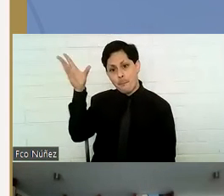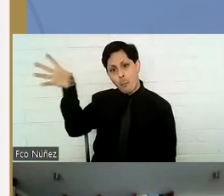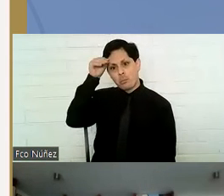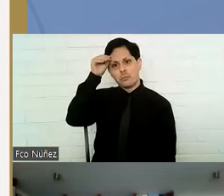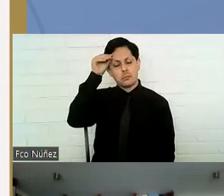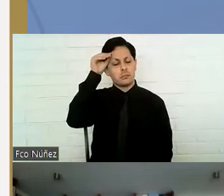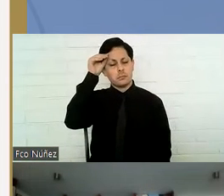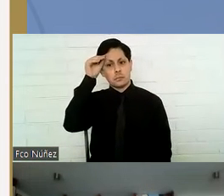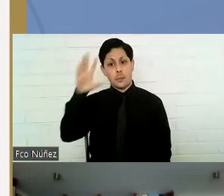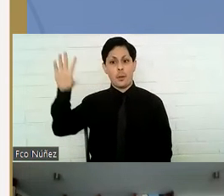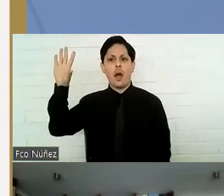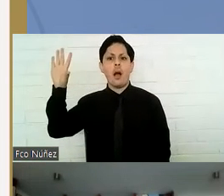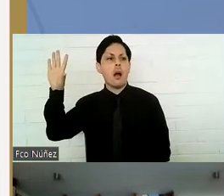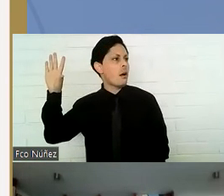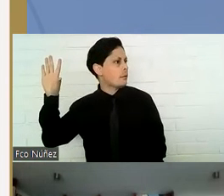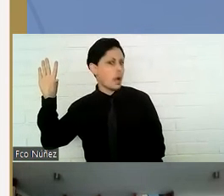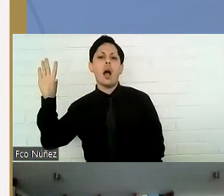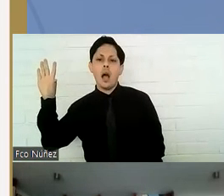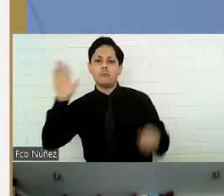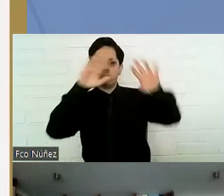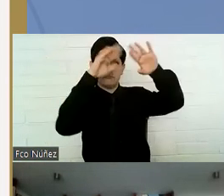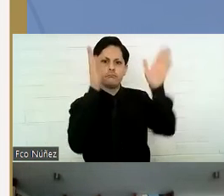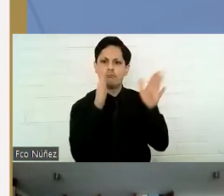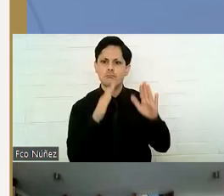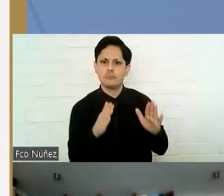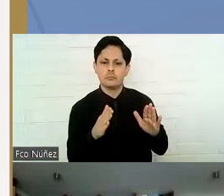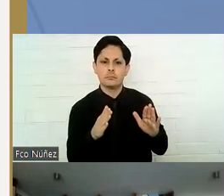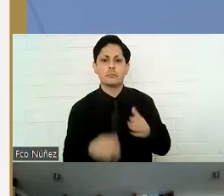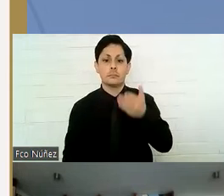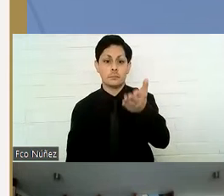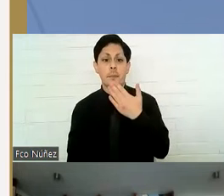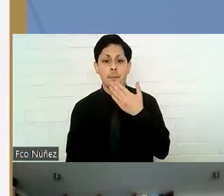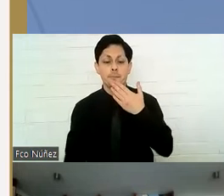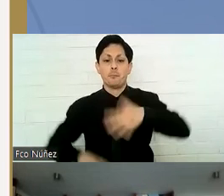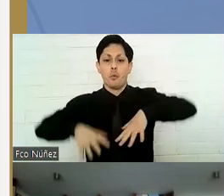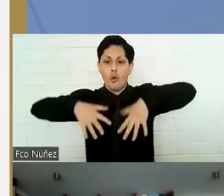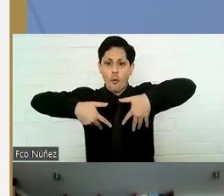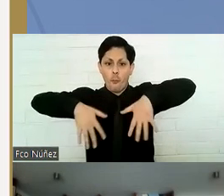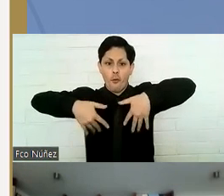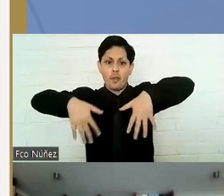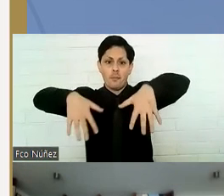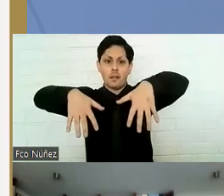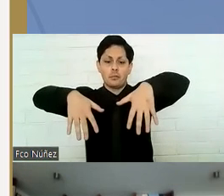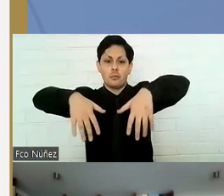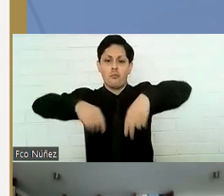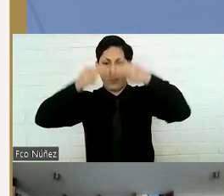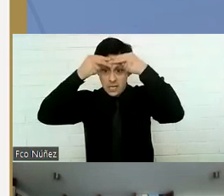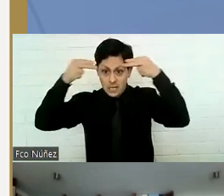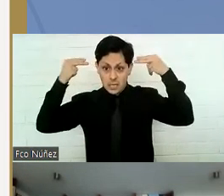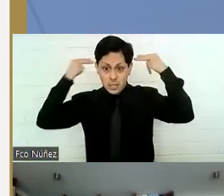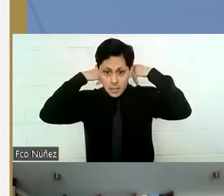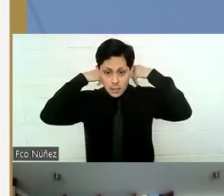de indígenas, bastante movimiento que transeccionaliza y que inclusive el